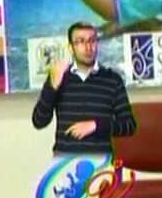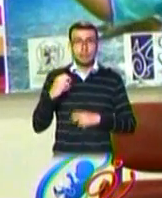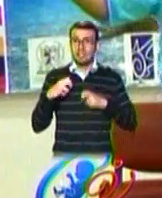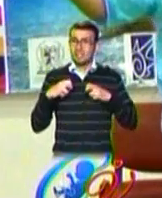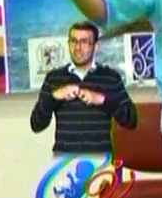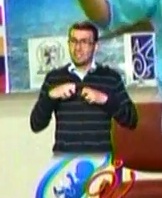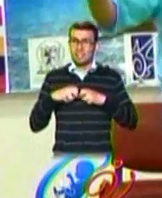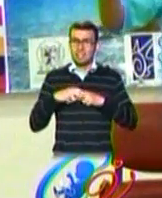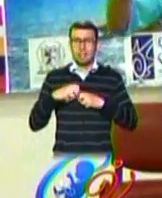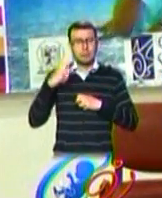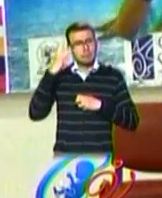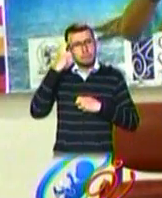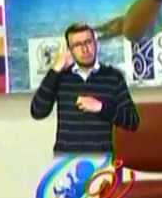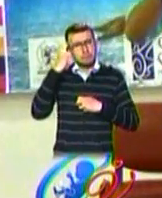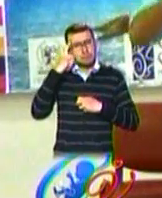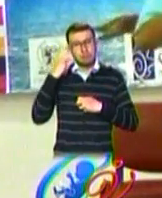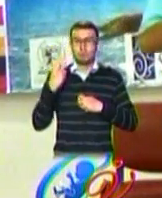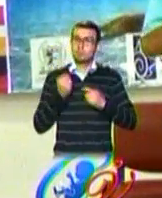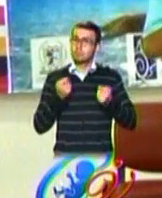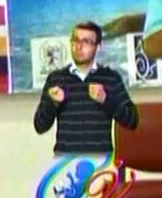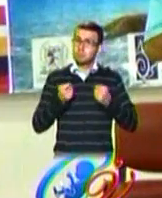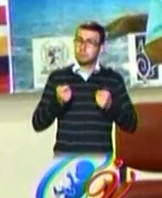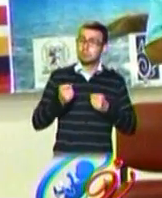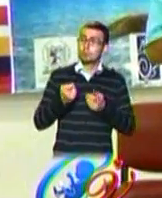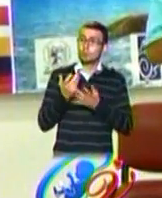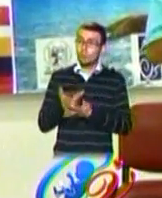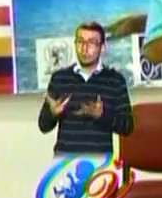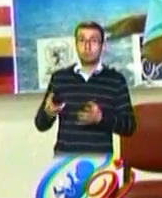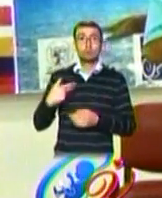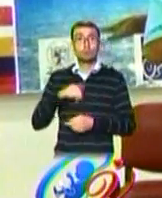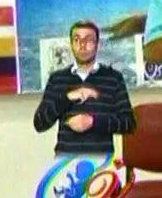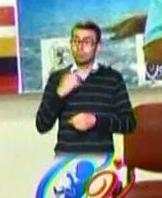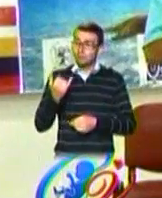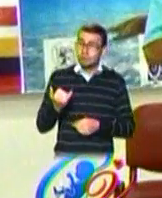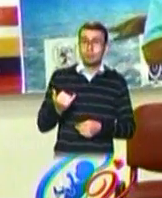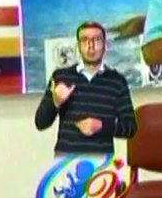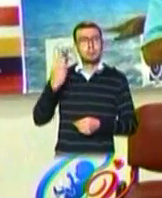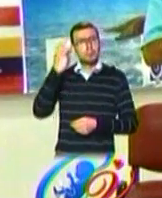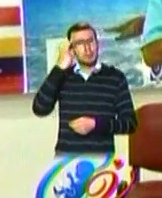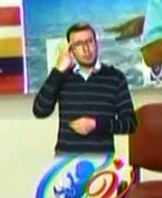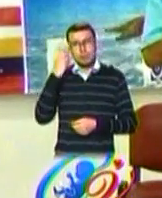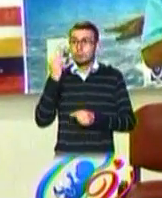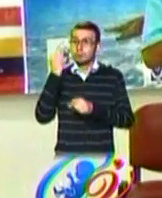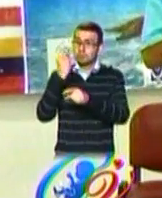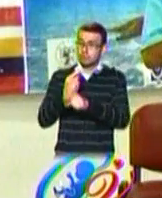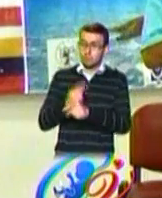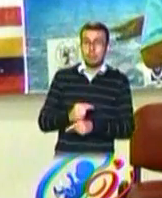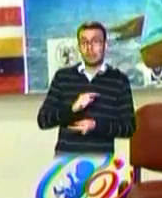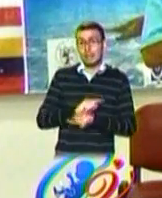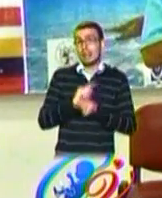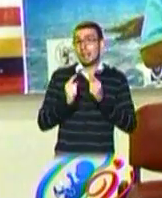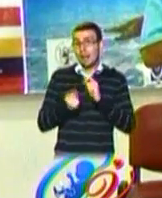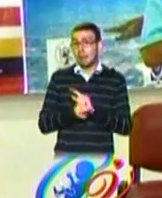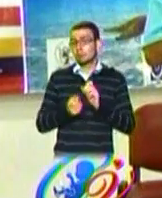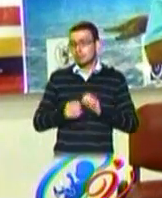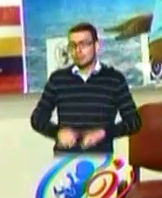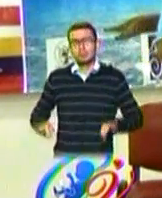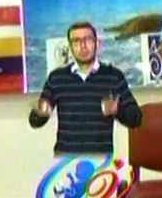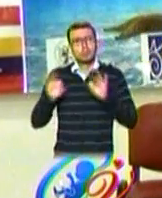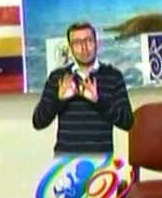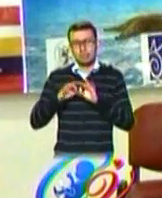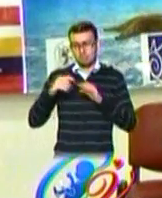de todos estos conceptos que de pronto hemos hablado desde la mente, que se pueden hacer cambios importantes en la